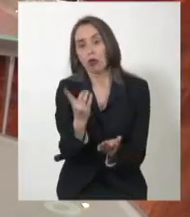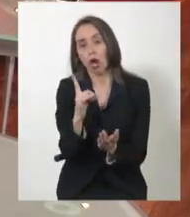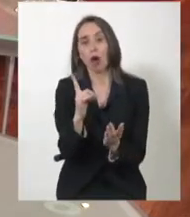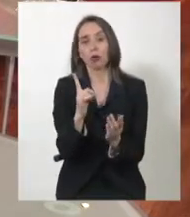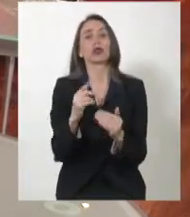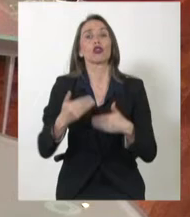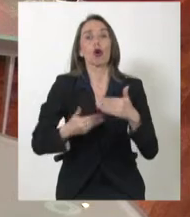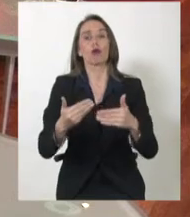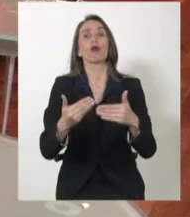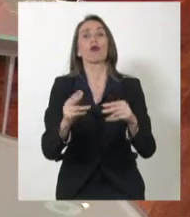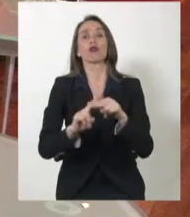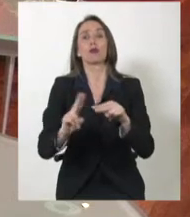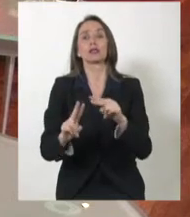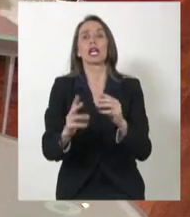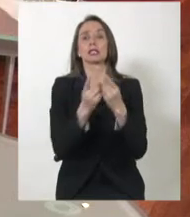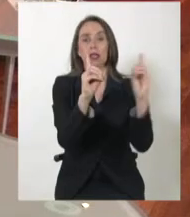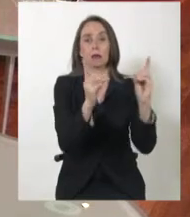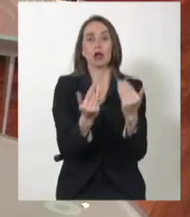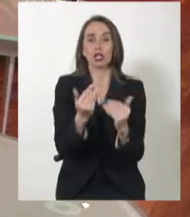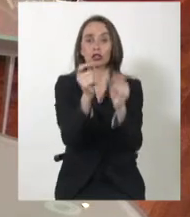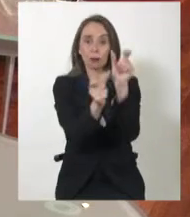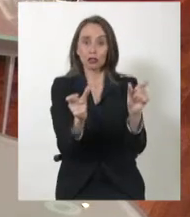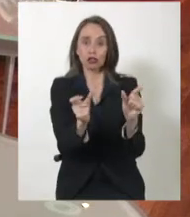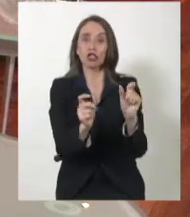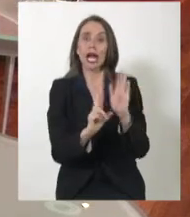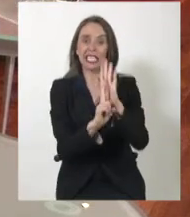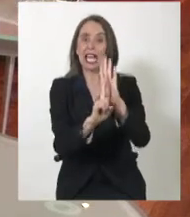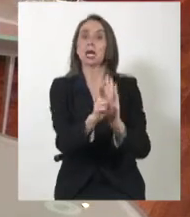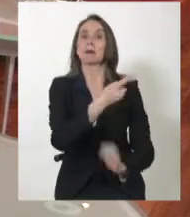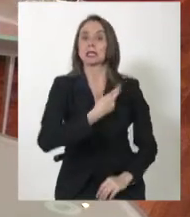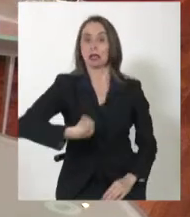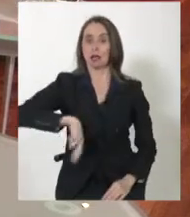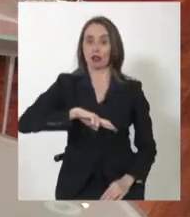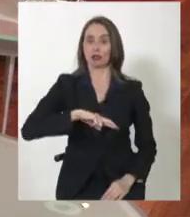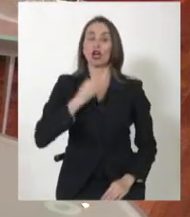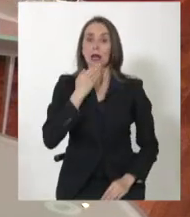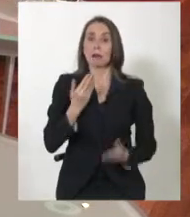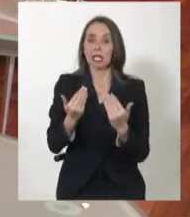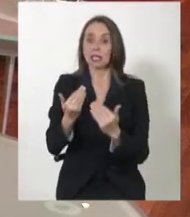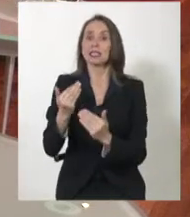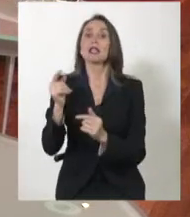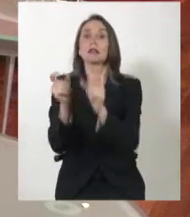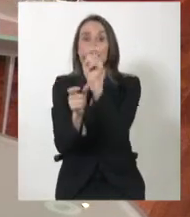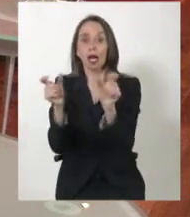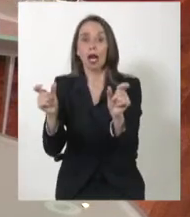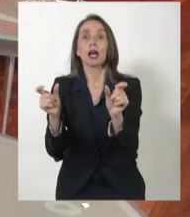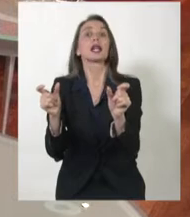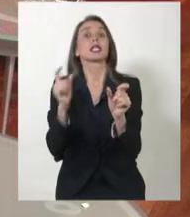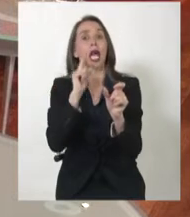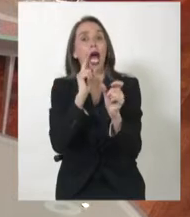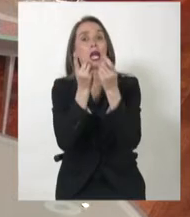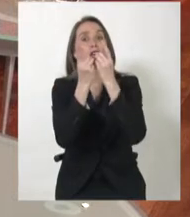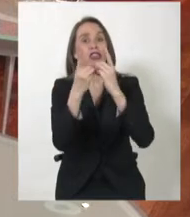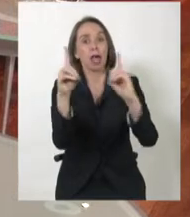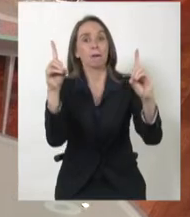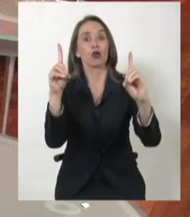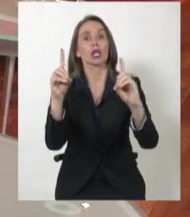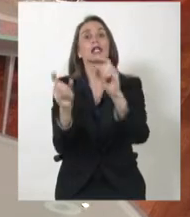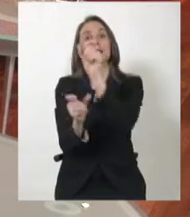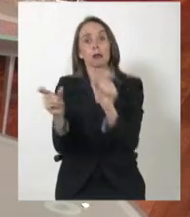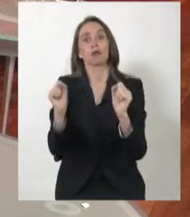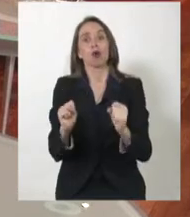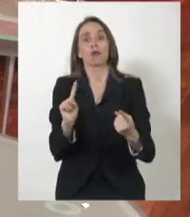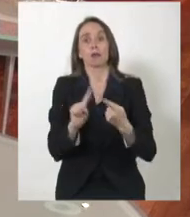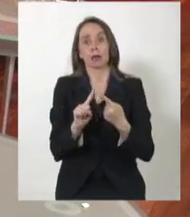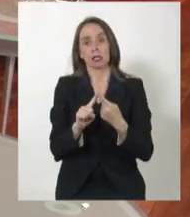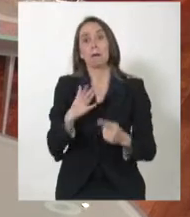actuar en democracia. Necesitamos nuestros representantes, pero necesitamos también estar apoyados por una democracia que sea participativa.